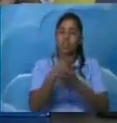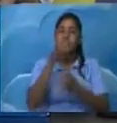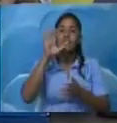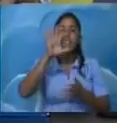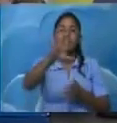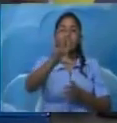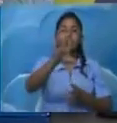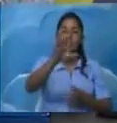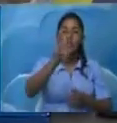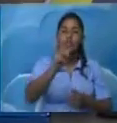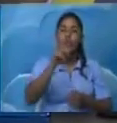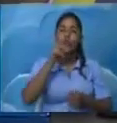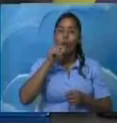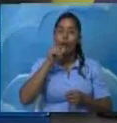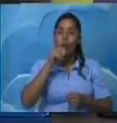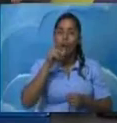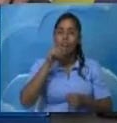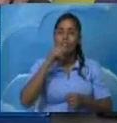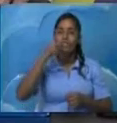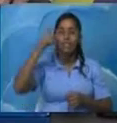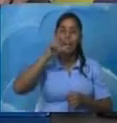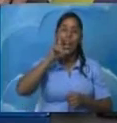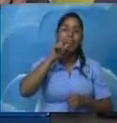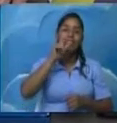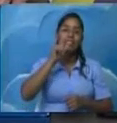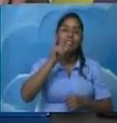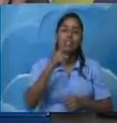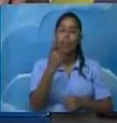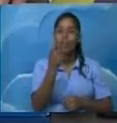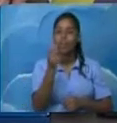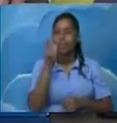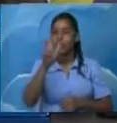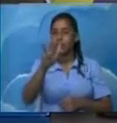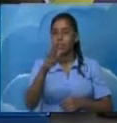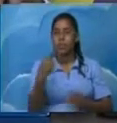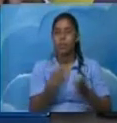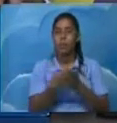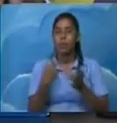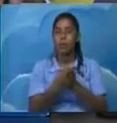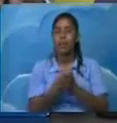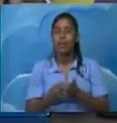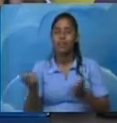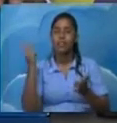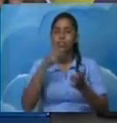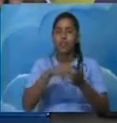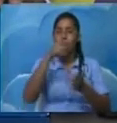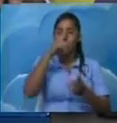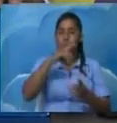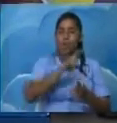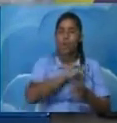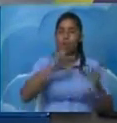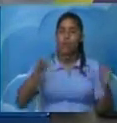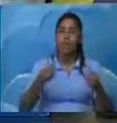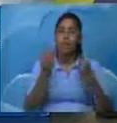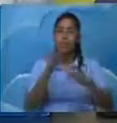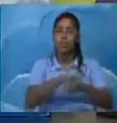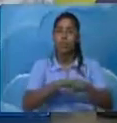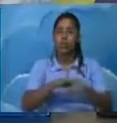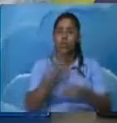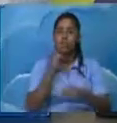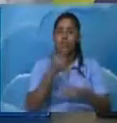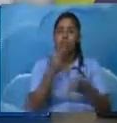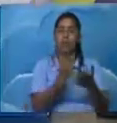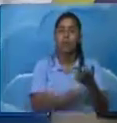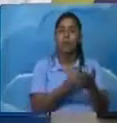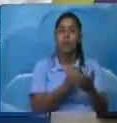5 gallinas. Me pagó 2. Faltan 3 por pagar. Llegó el año de la remisión. Y él dice, hermano